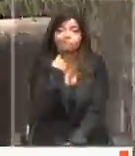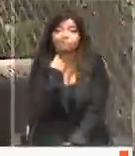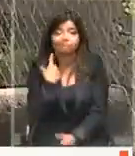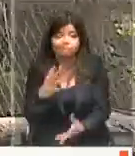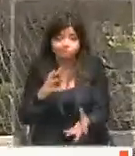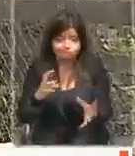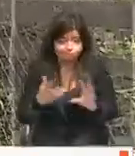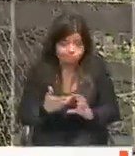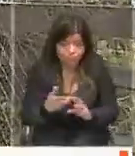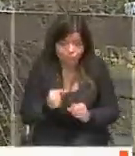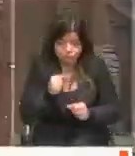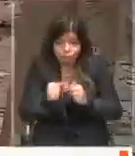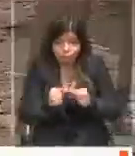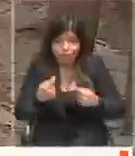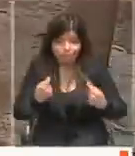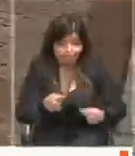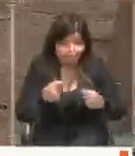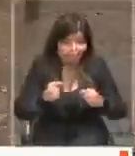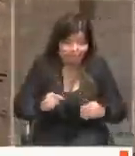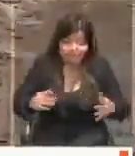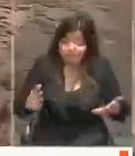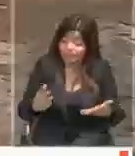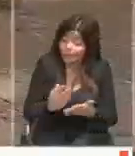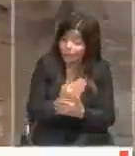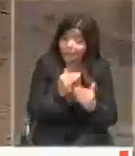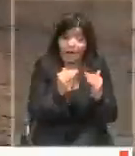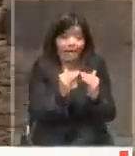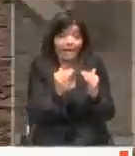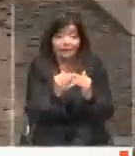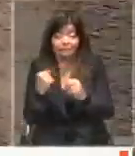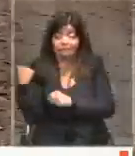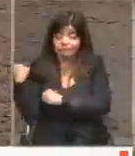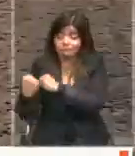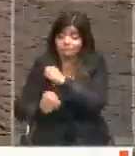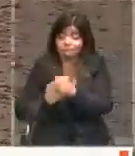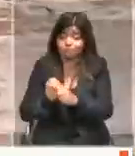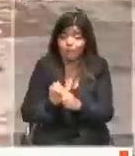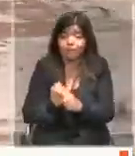poco a poco intentan recuperar lo que ha sido su hogar por años y